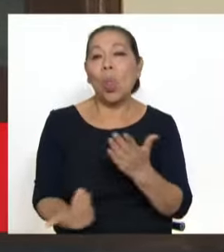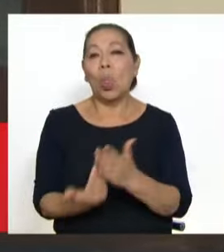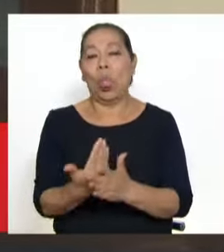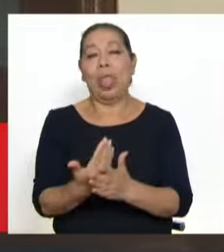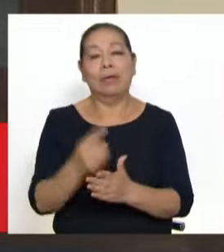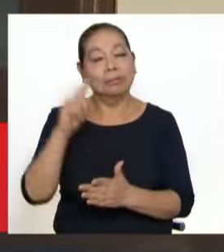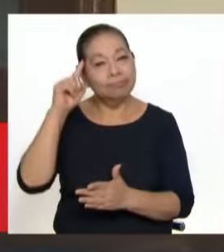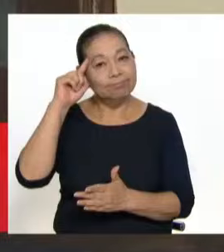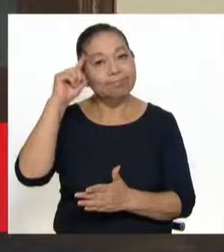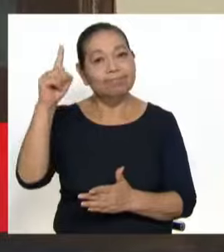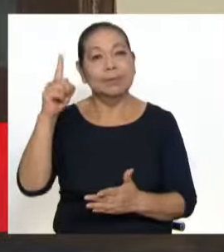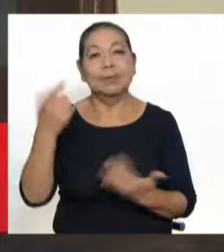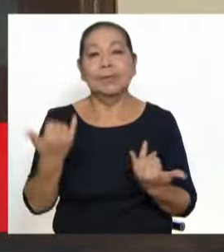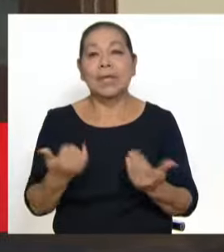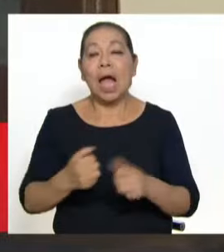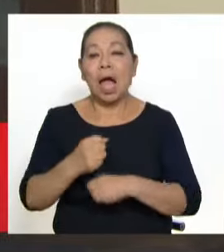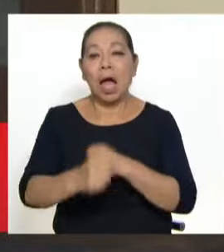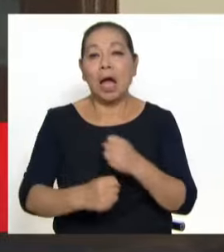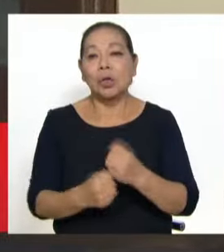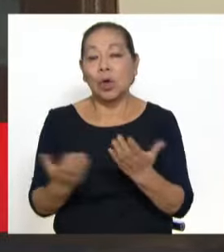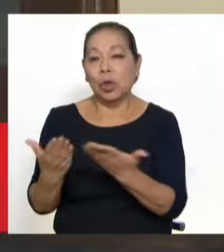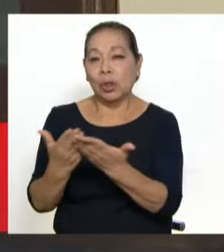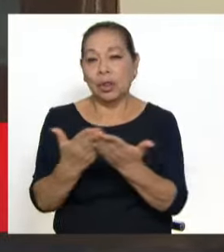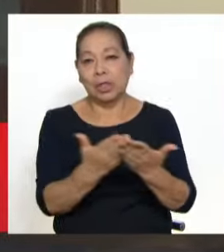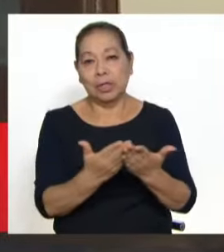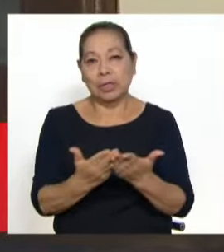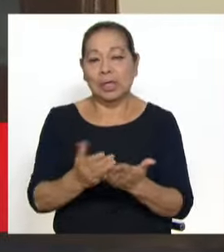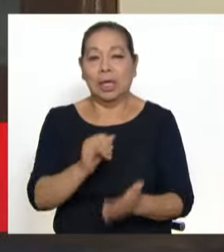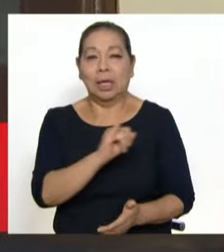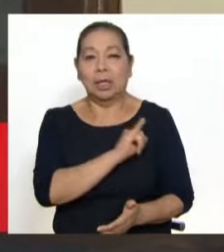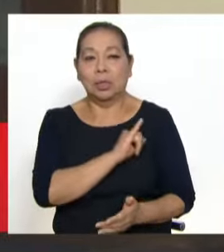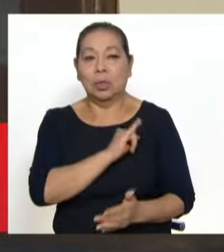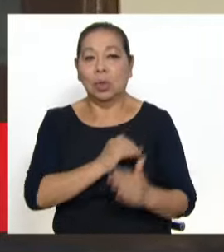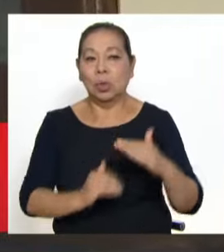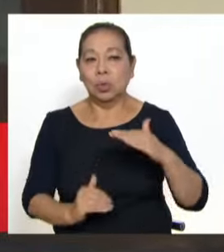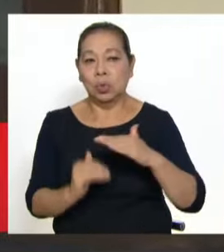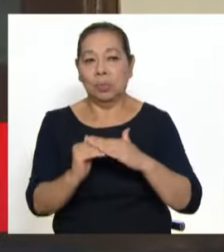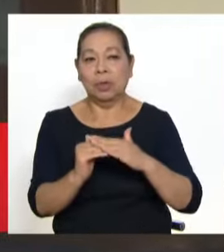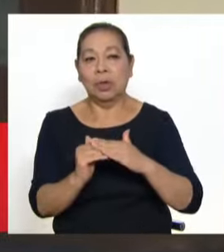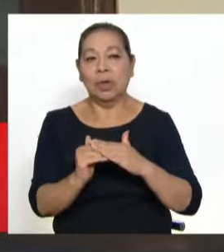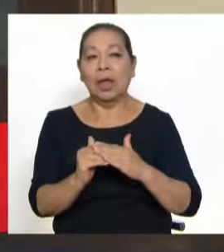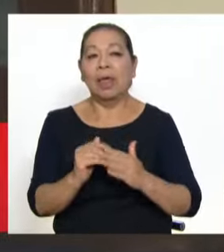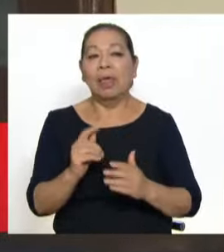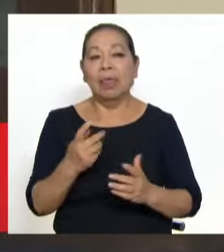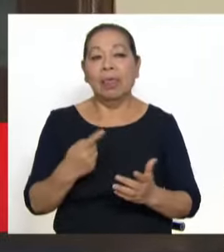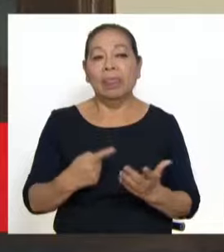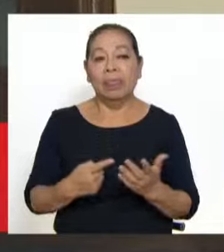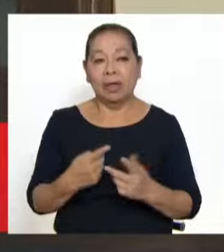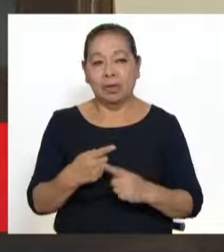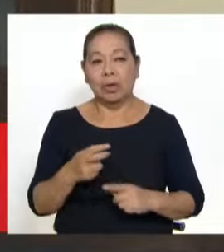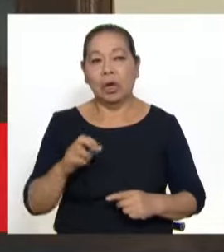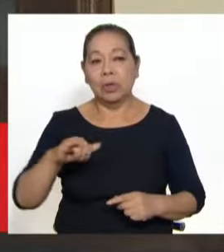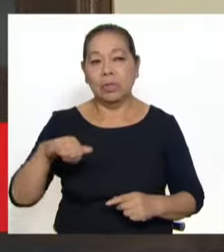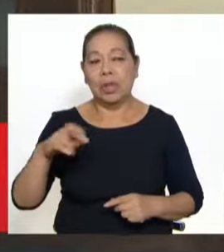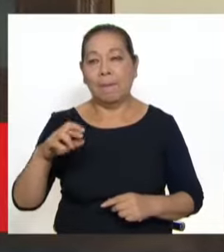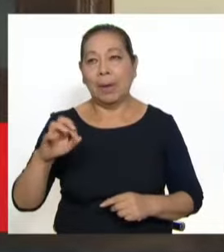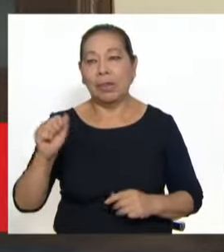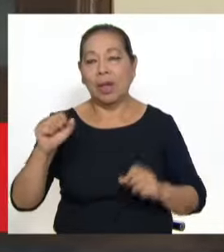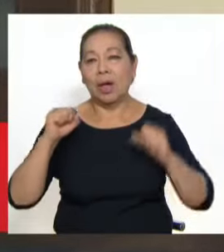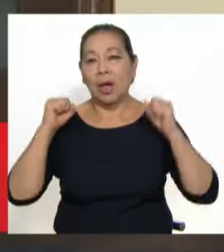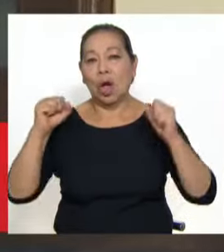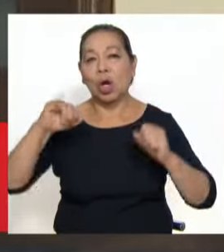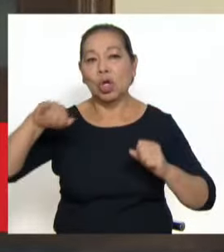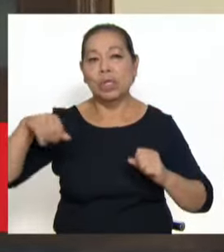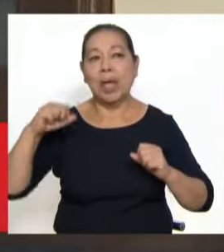inaugurado el año académico en el Instituto Superior Tecnológico José Pardo. ¡Que viva el